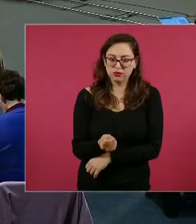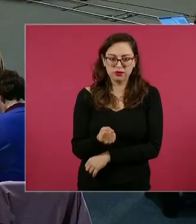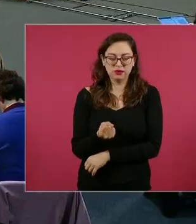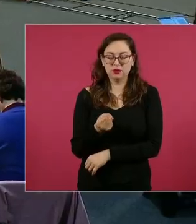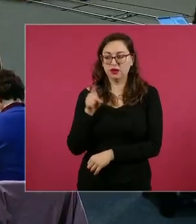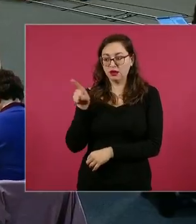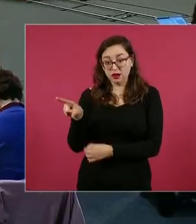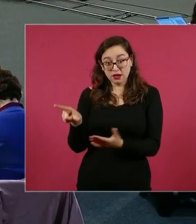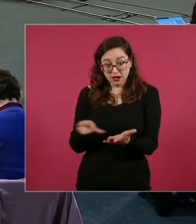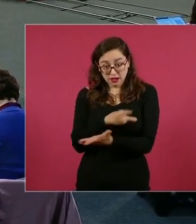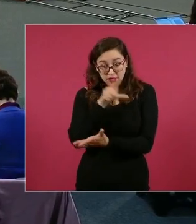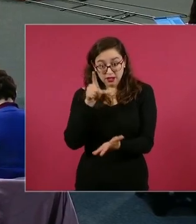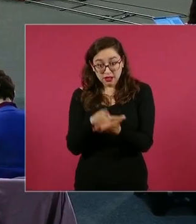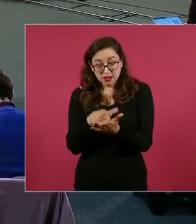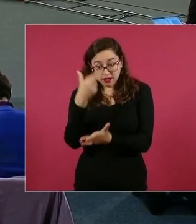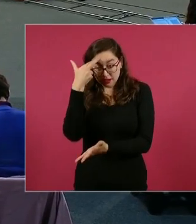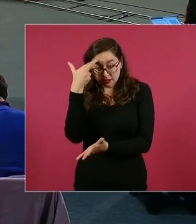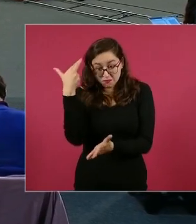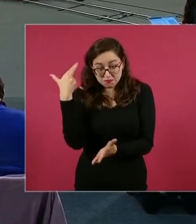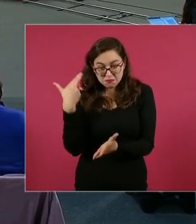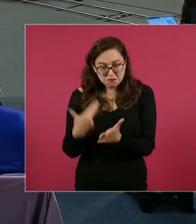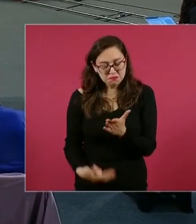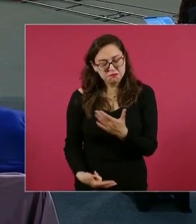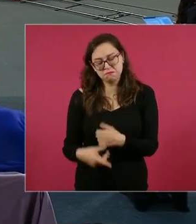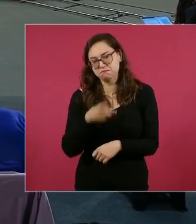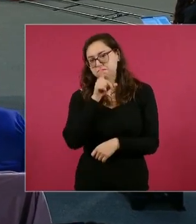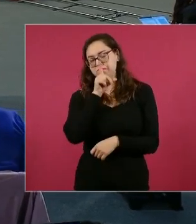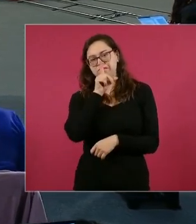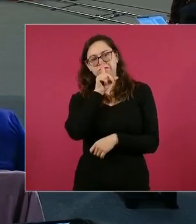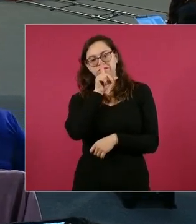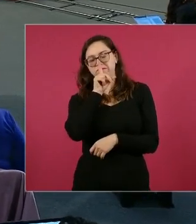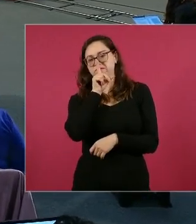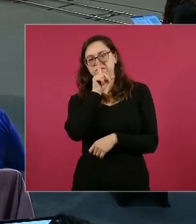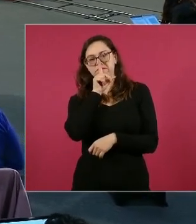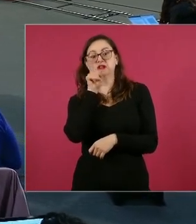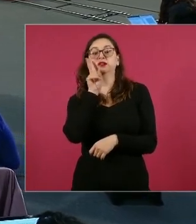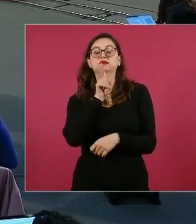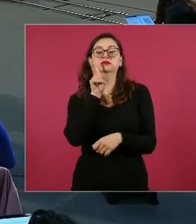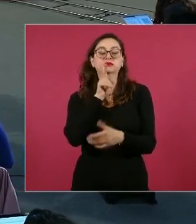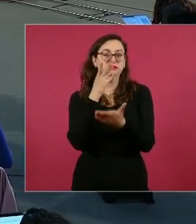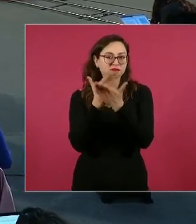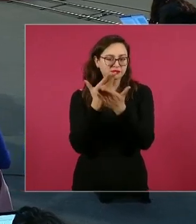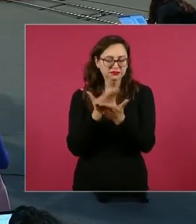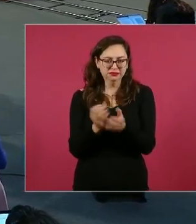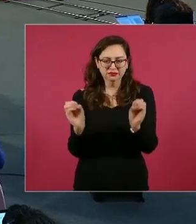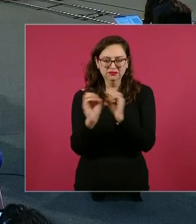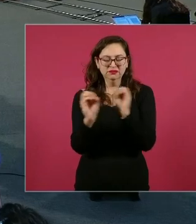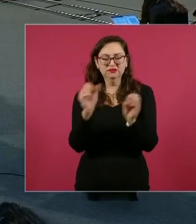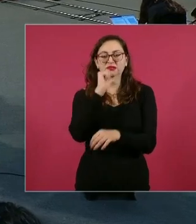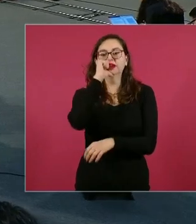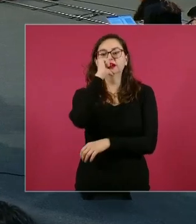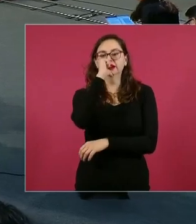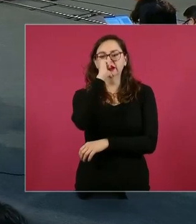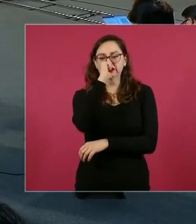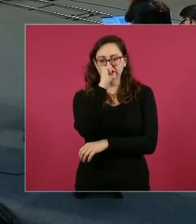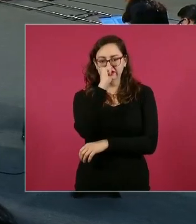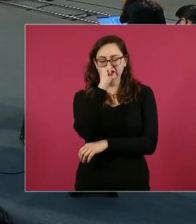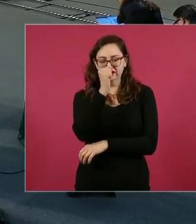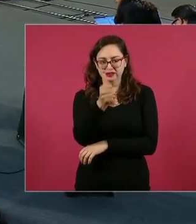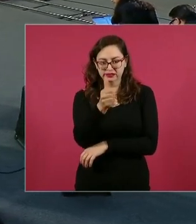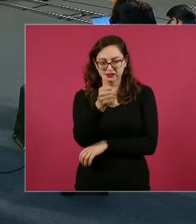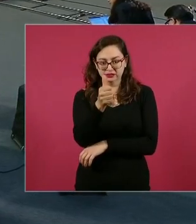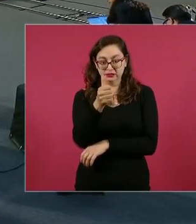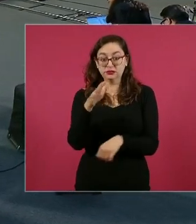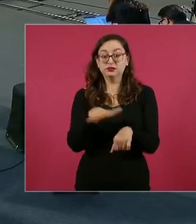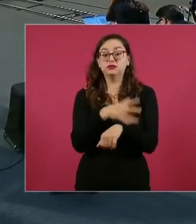delitos de los que se le acusa no han sido suficientemente probados por lo que solicitan que las